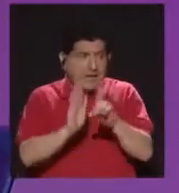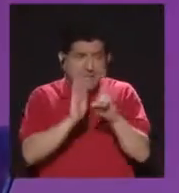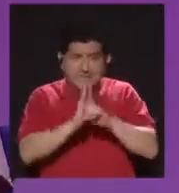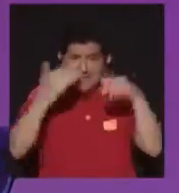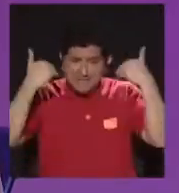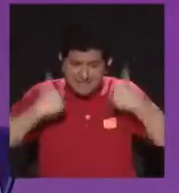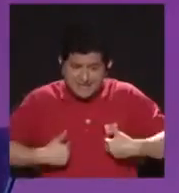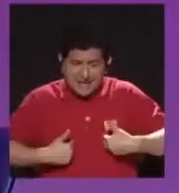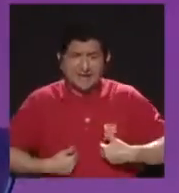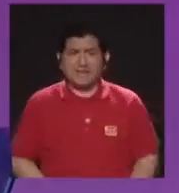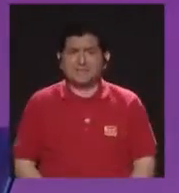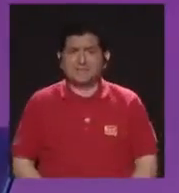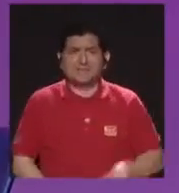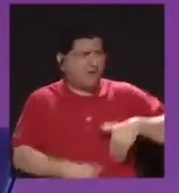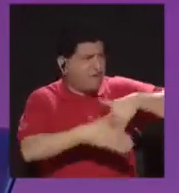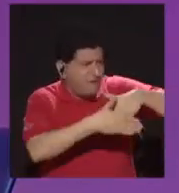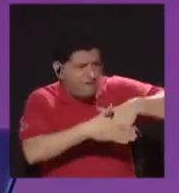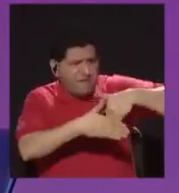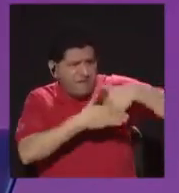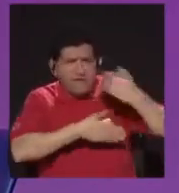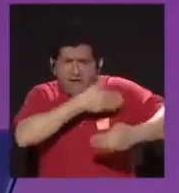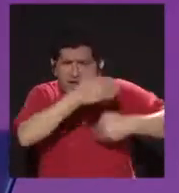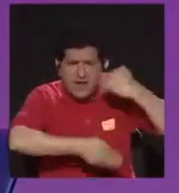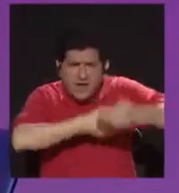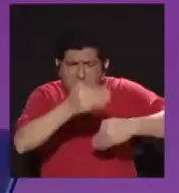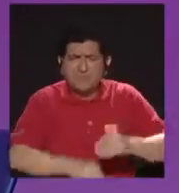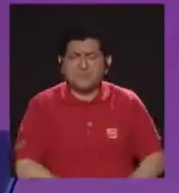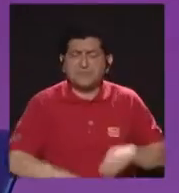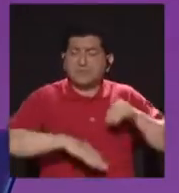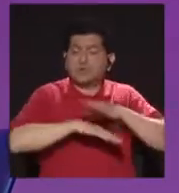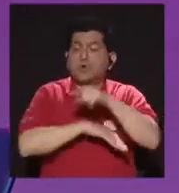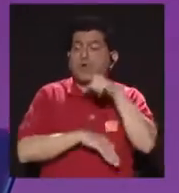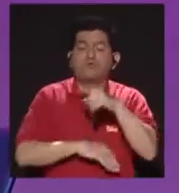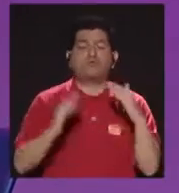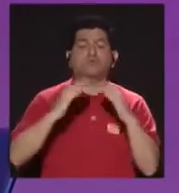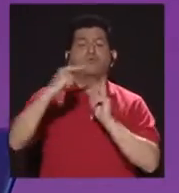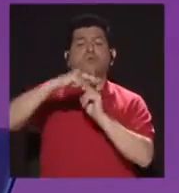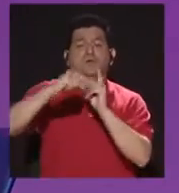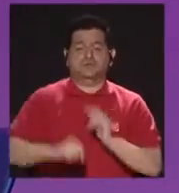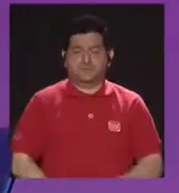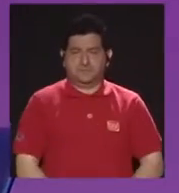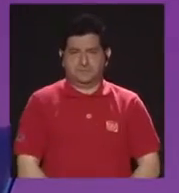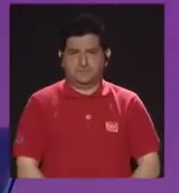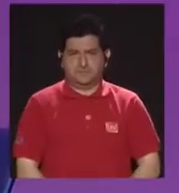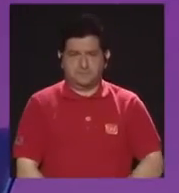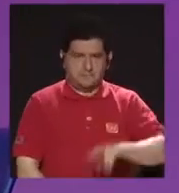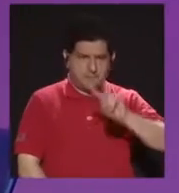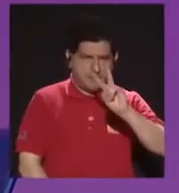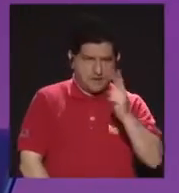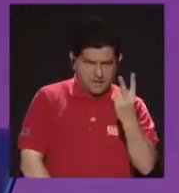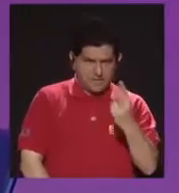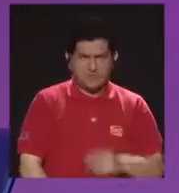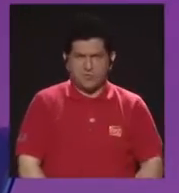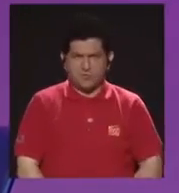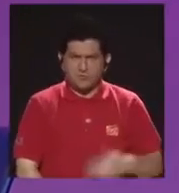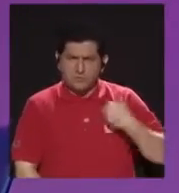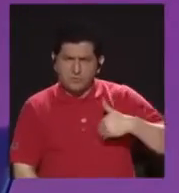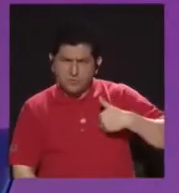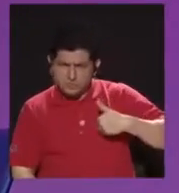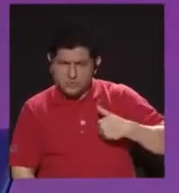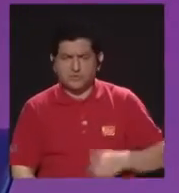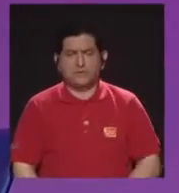sean detenidos en trámites por influencia de ellos y en cuanto al segundo más fronteras sin